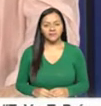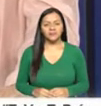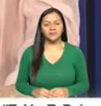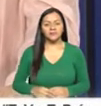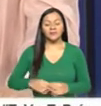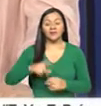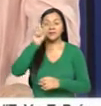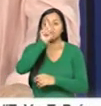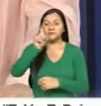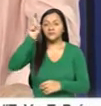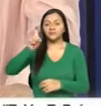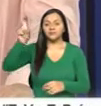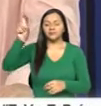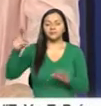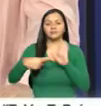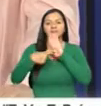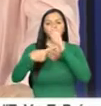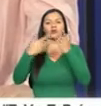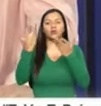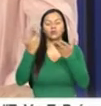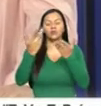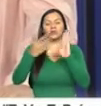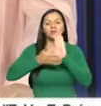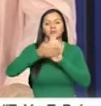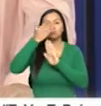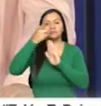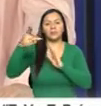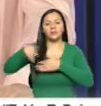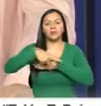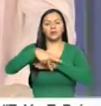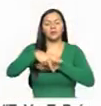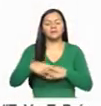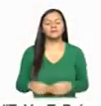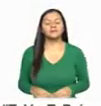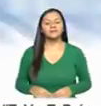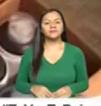Grafiteros llevan el arte a los muros del centro de Asunción.